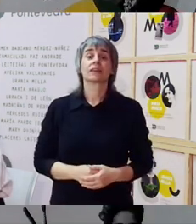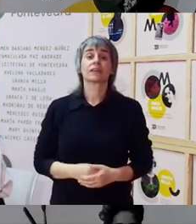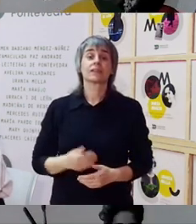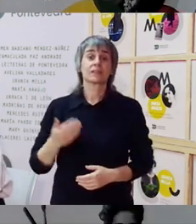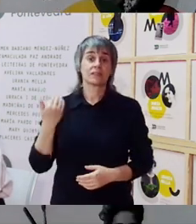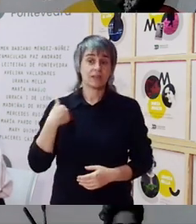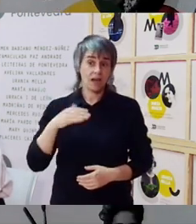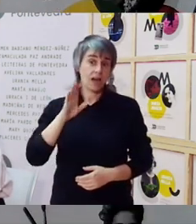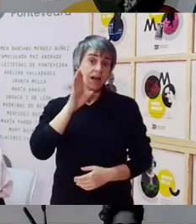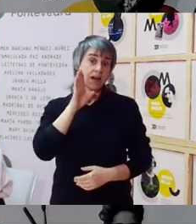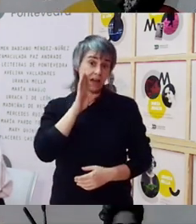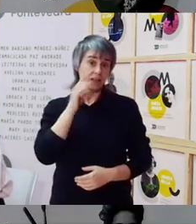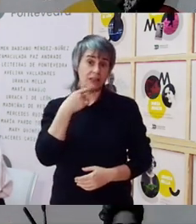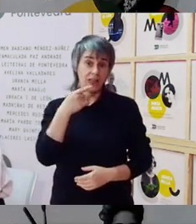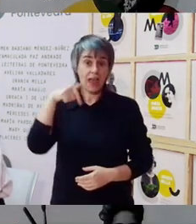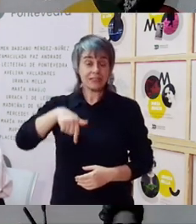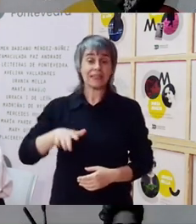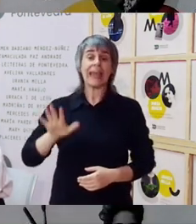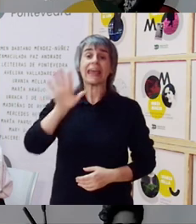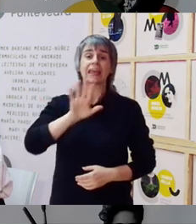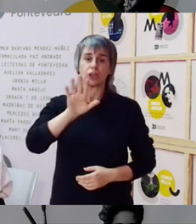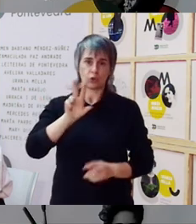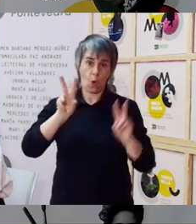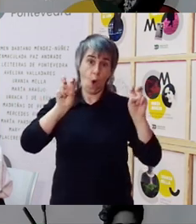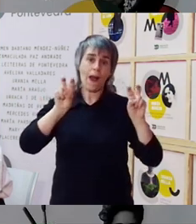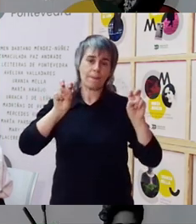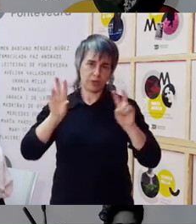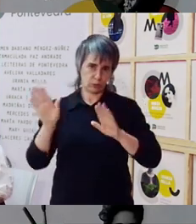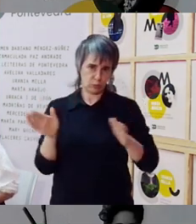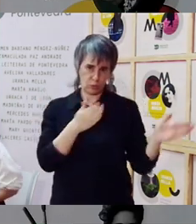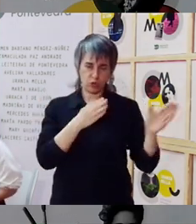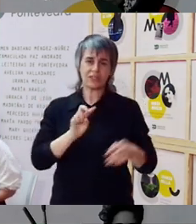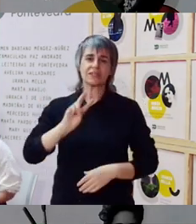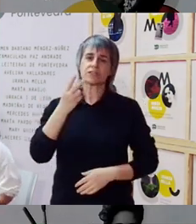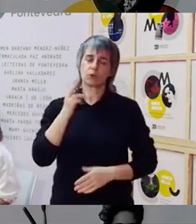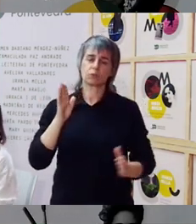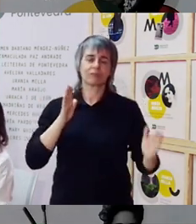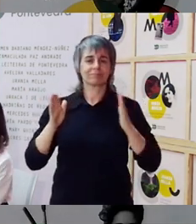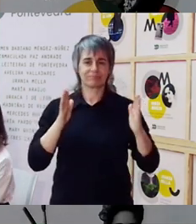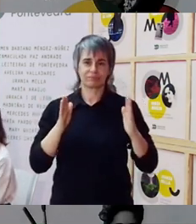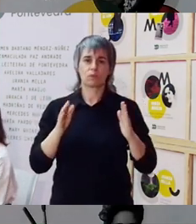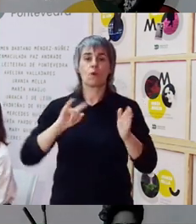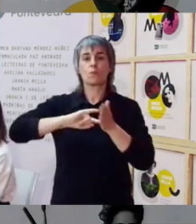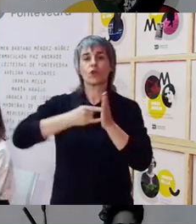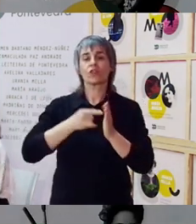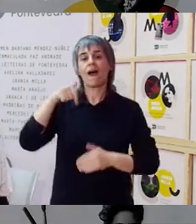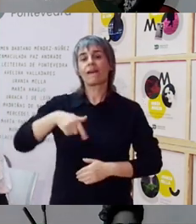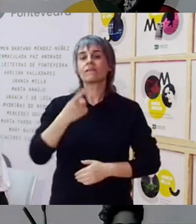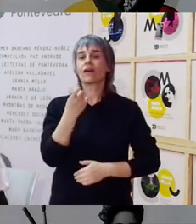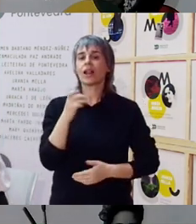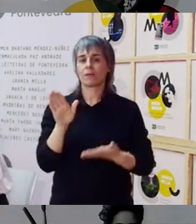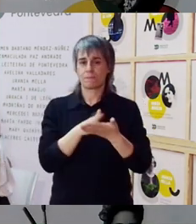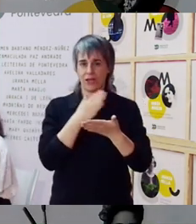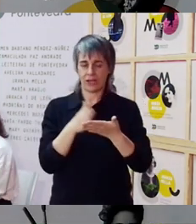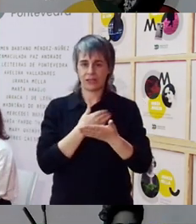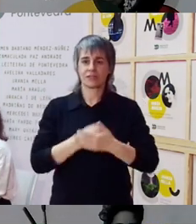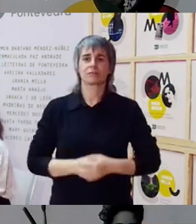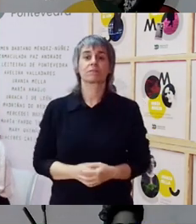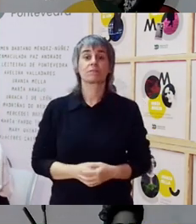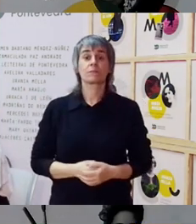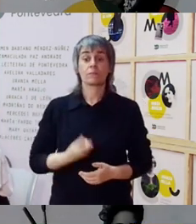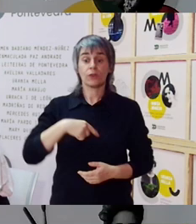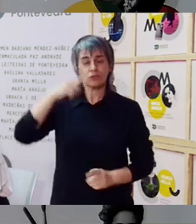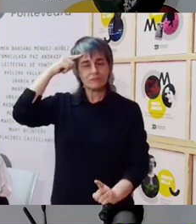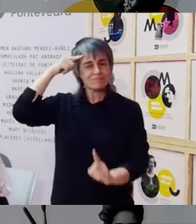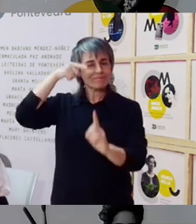se dixo, este é o quinto capítulo desta segunda temporada do proxecto Aquí faltan páxinas. Dedicamos yo